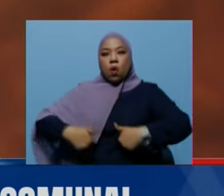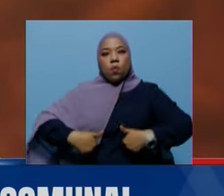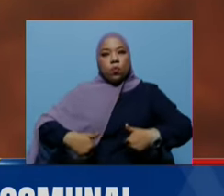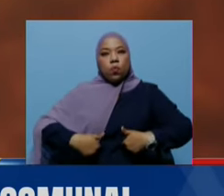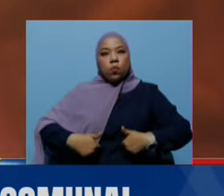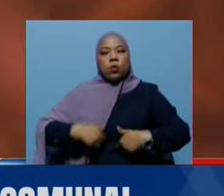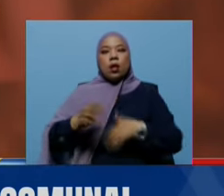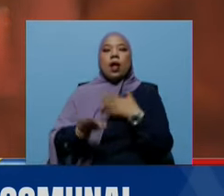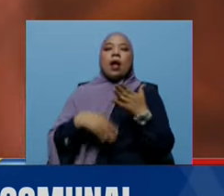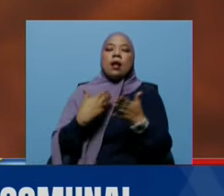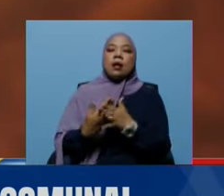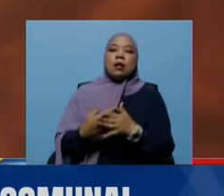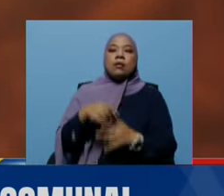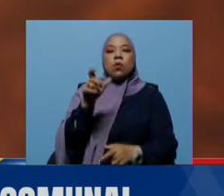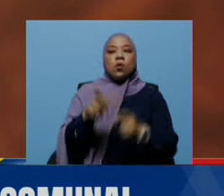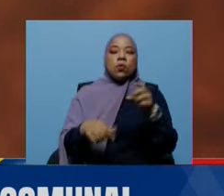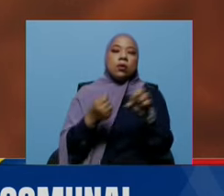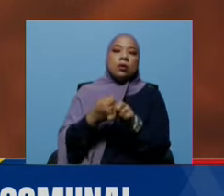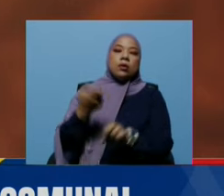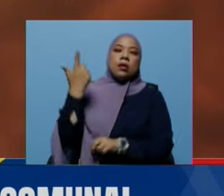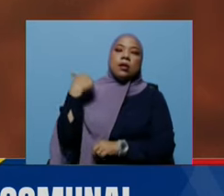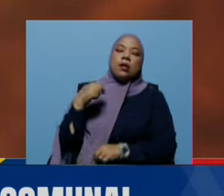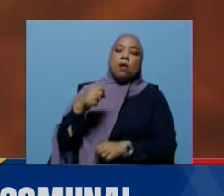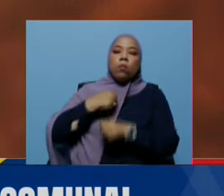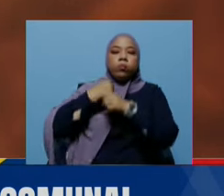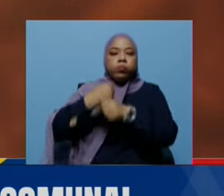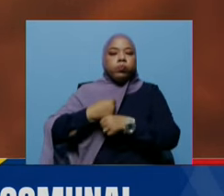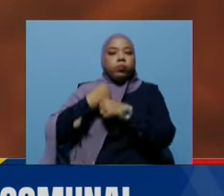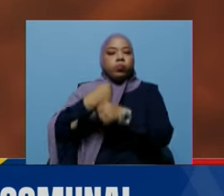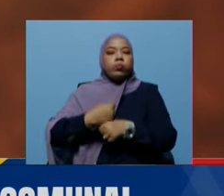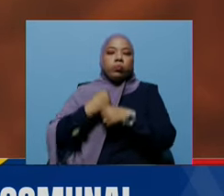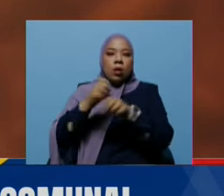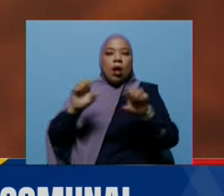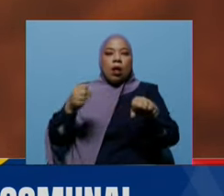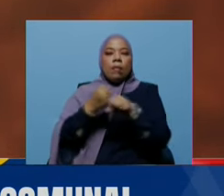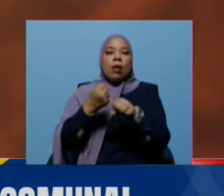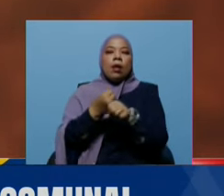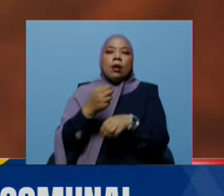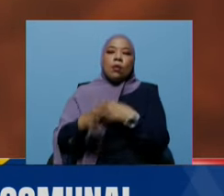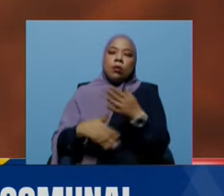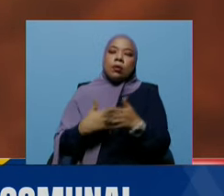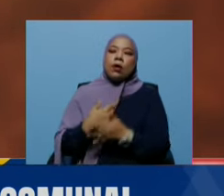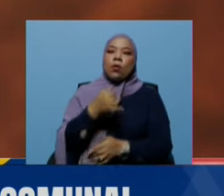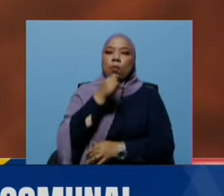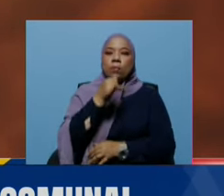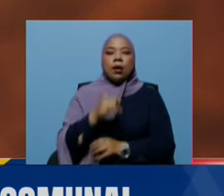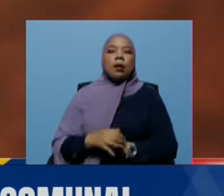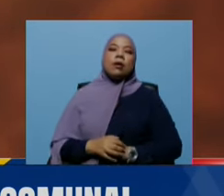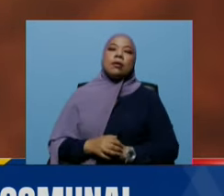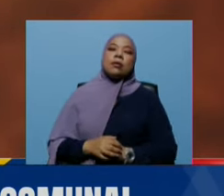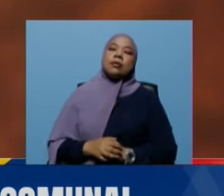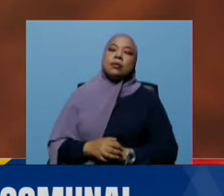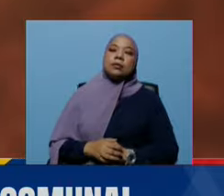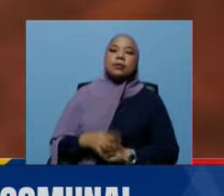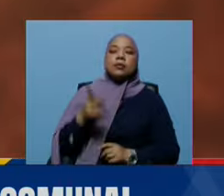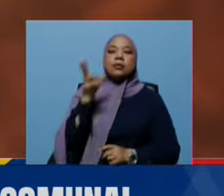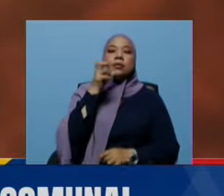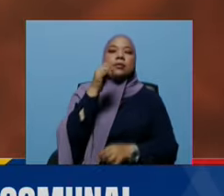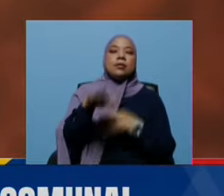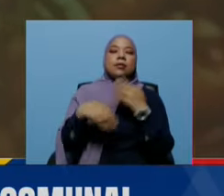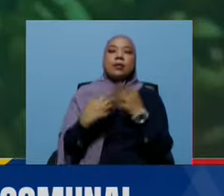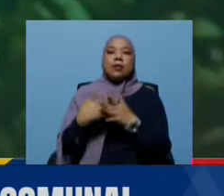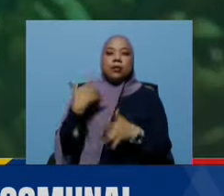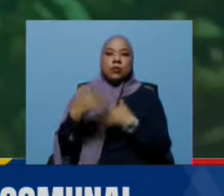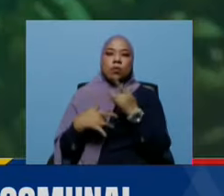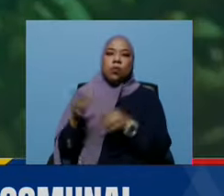para llegar hasta acá. Hay gente que ayer salió a caballo, luego subió en una moto, luego tomó un jeep hasta que llegó hasta el autobús y llegó